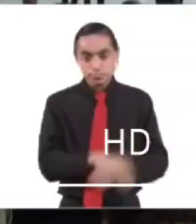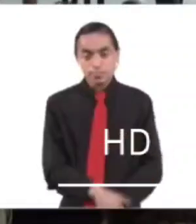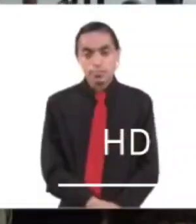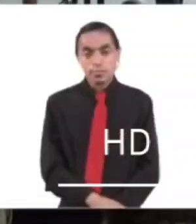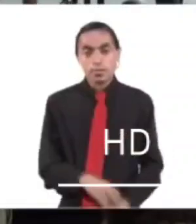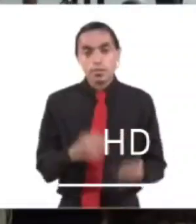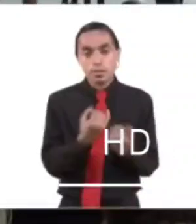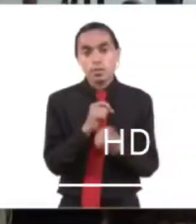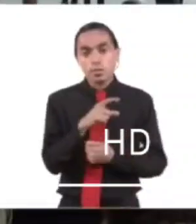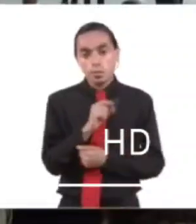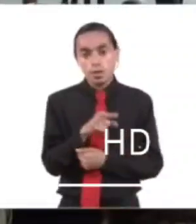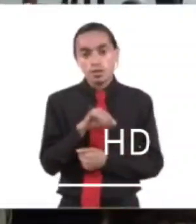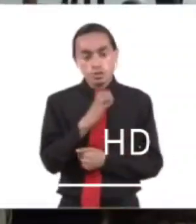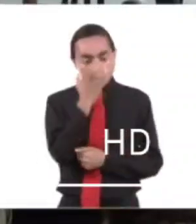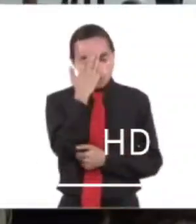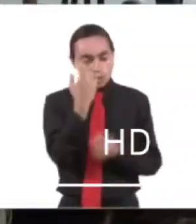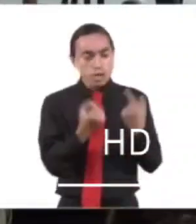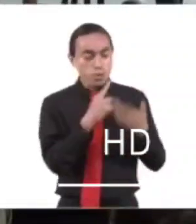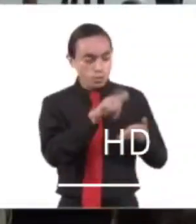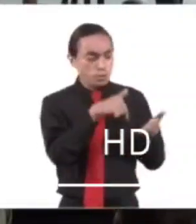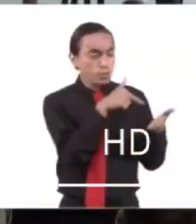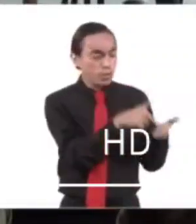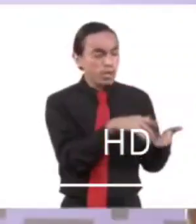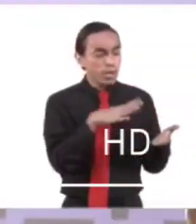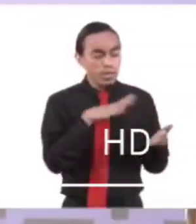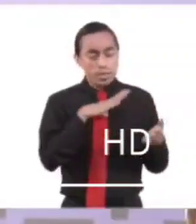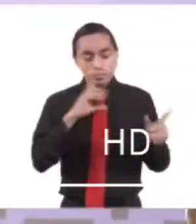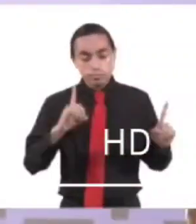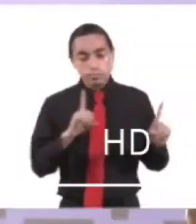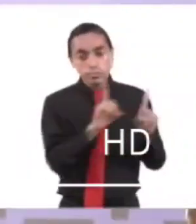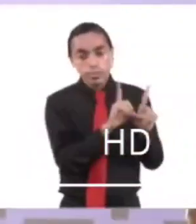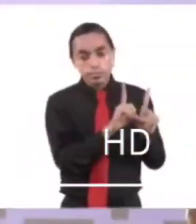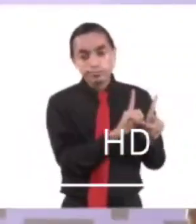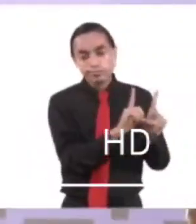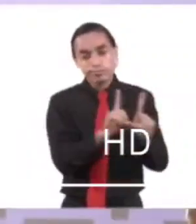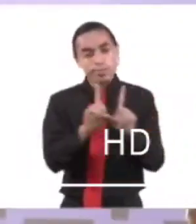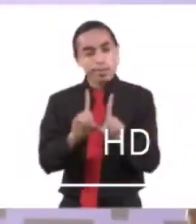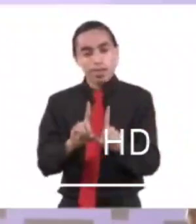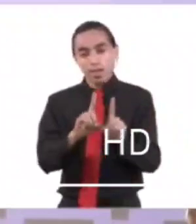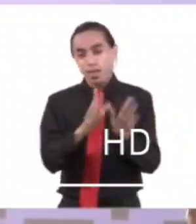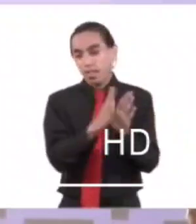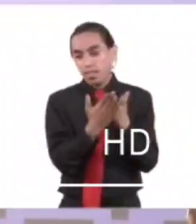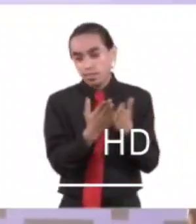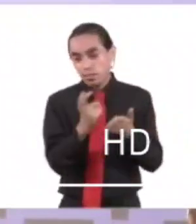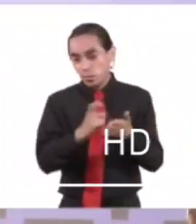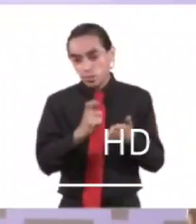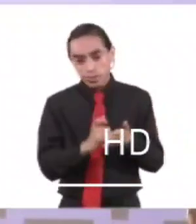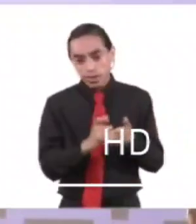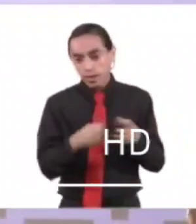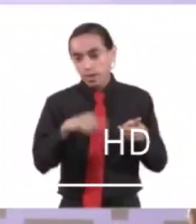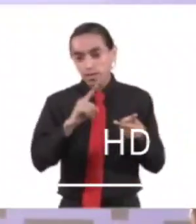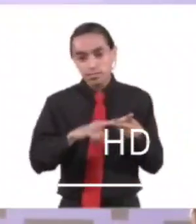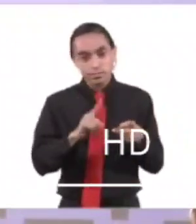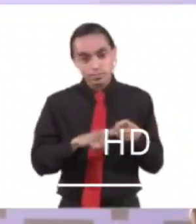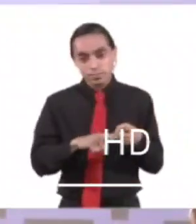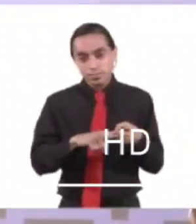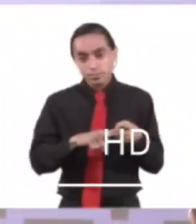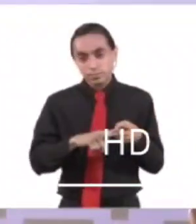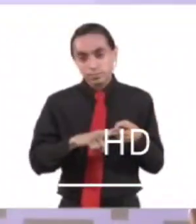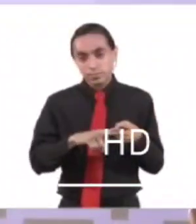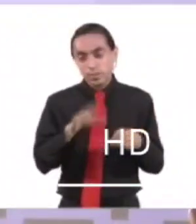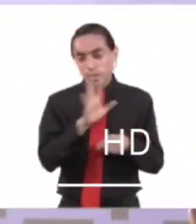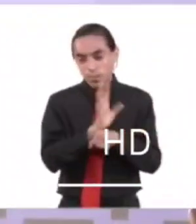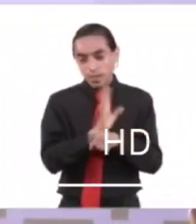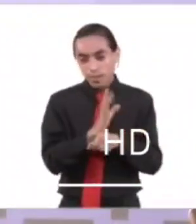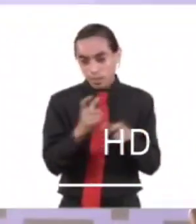Conocí los lugares que frecuentaba aquí en la colonia, coincidíamos a comprar libros, DVDs, películas,